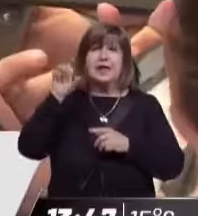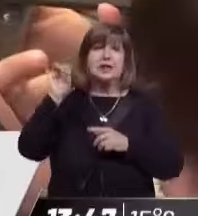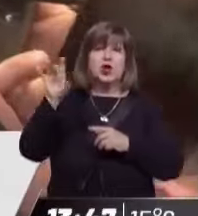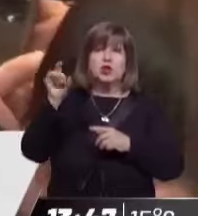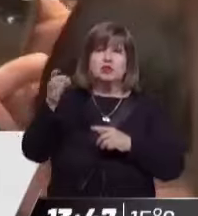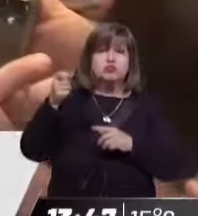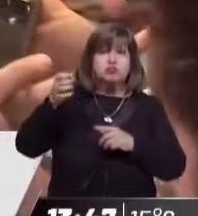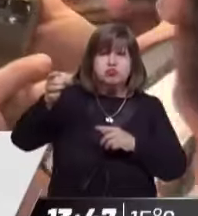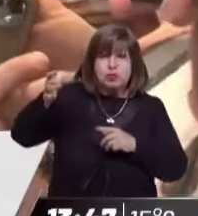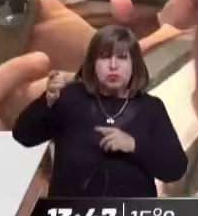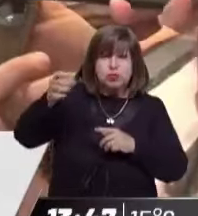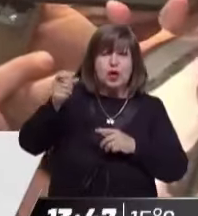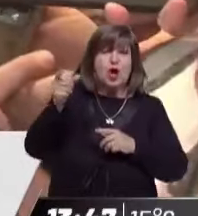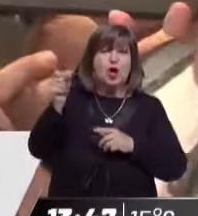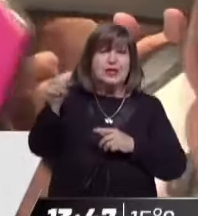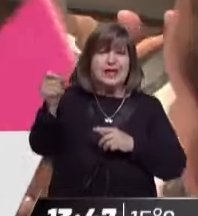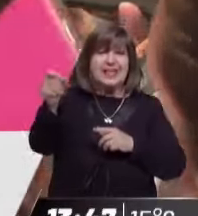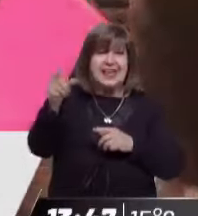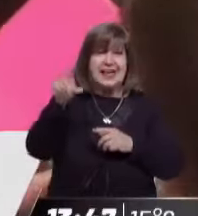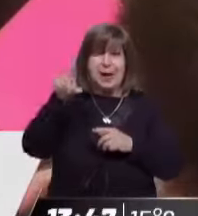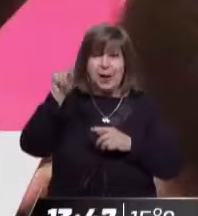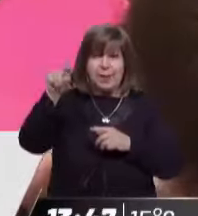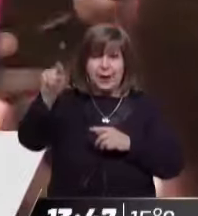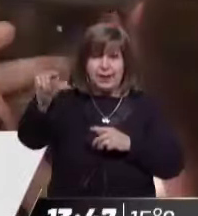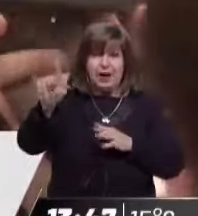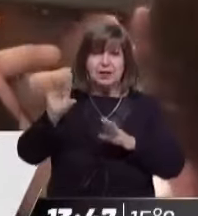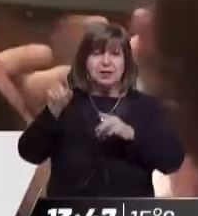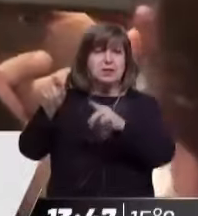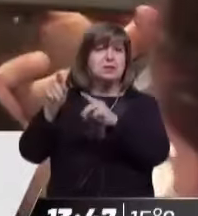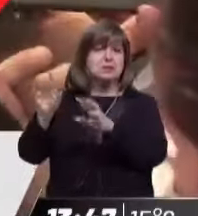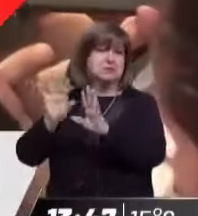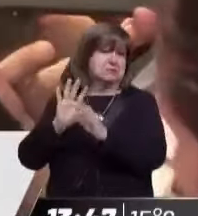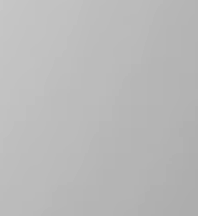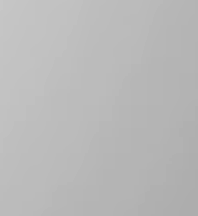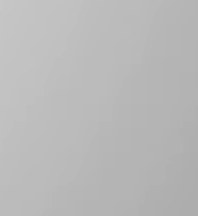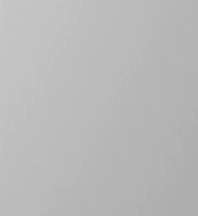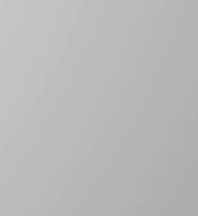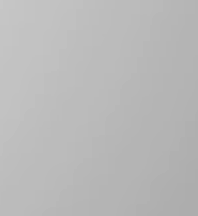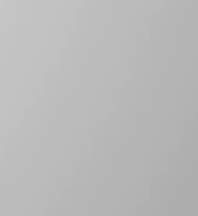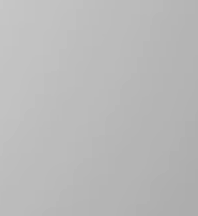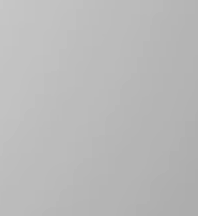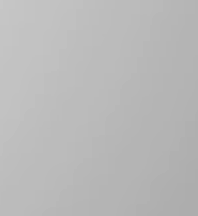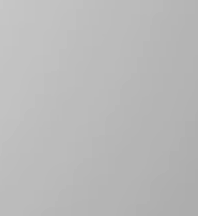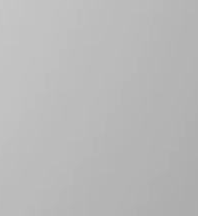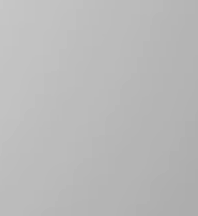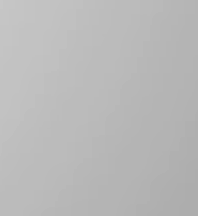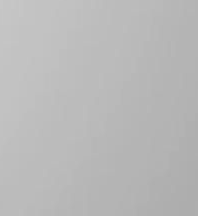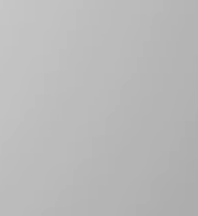responderle a Mauricio Macri. ¿Usted se siente parte del PRO? Yo soy del PRO.